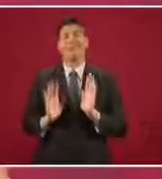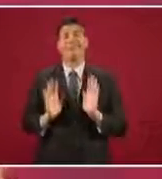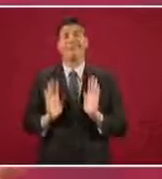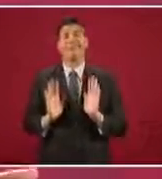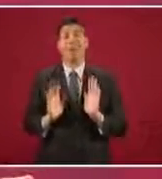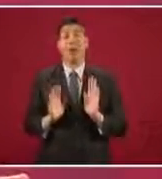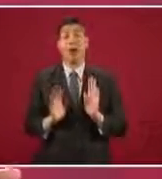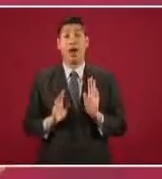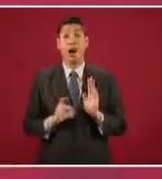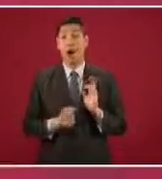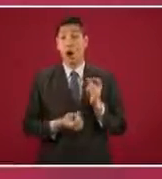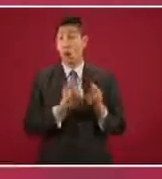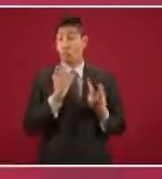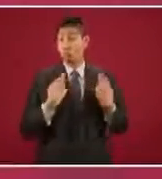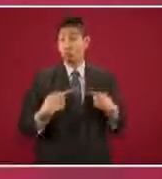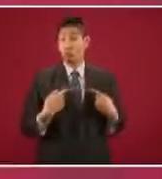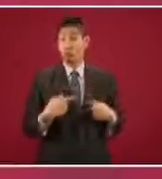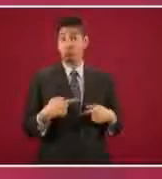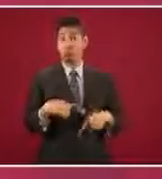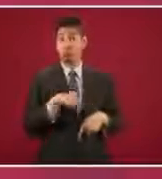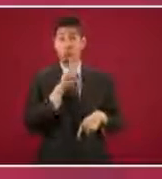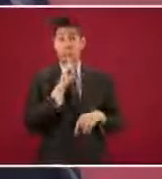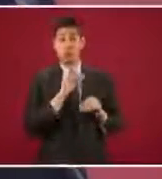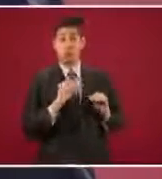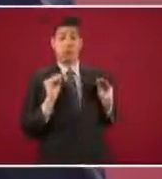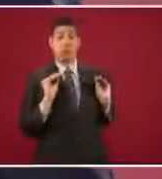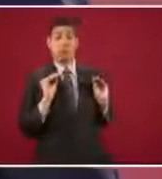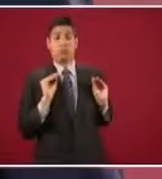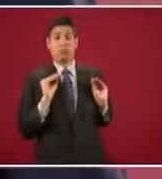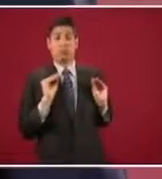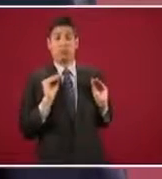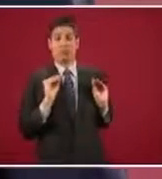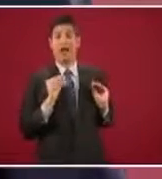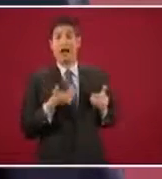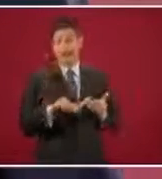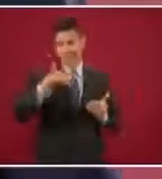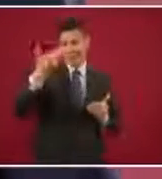no dijeron nada cuando compraron este avión